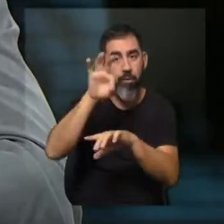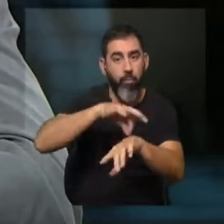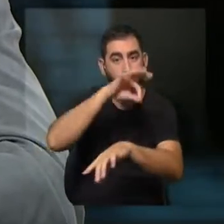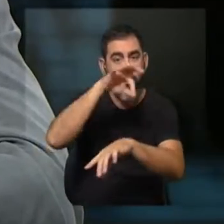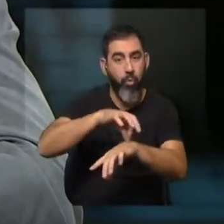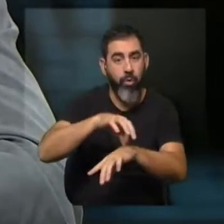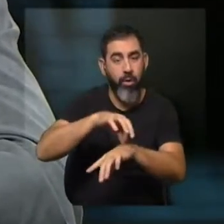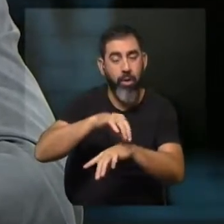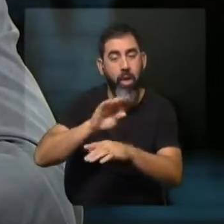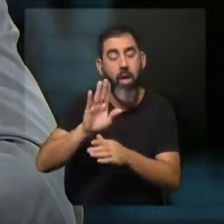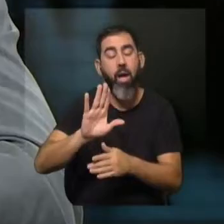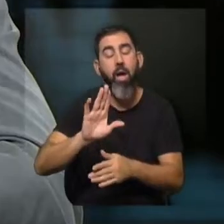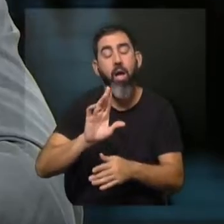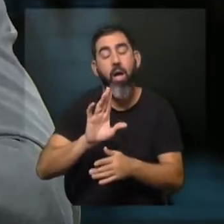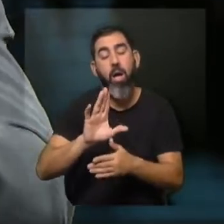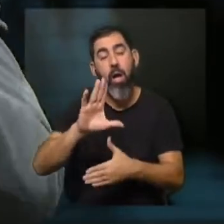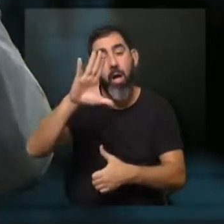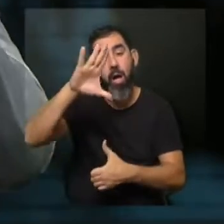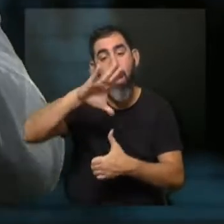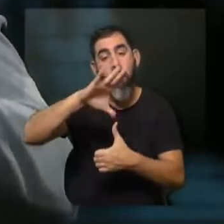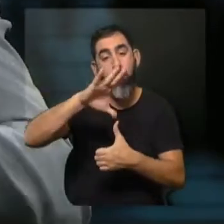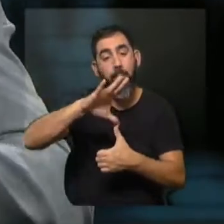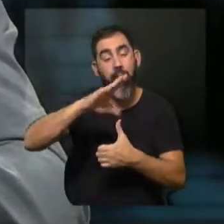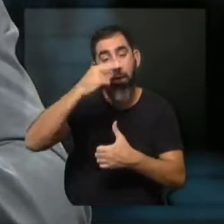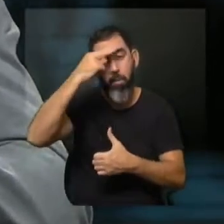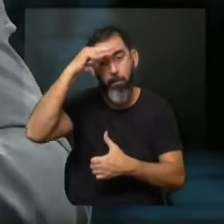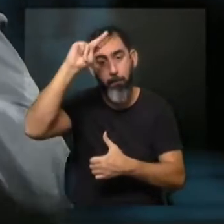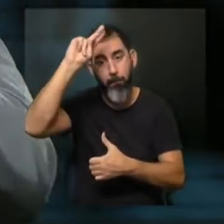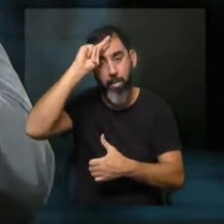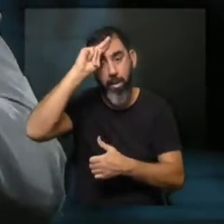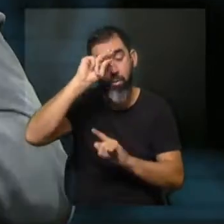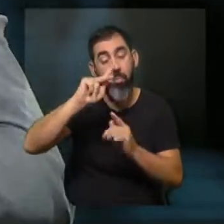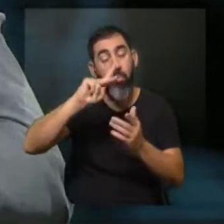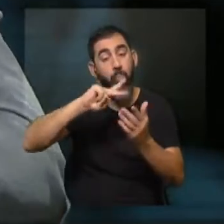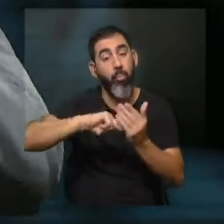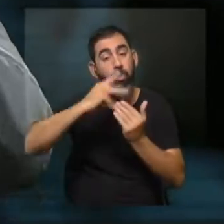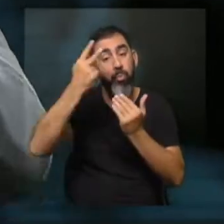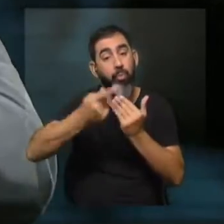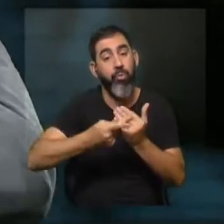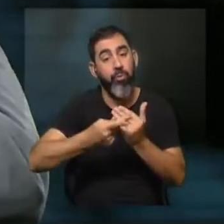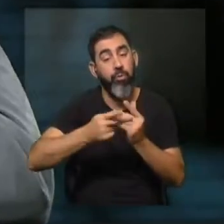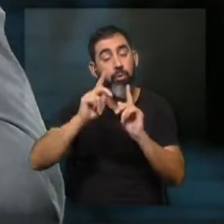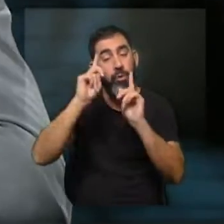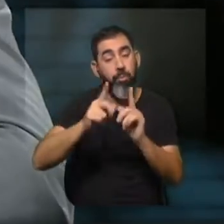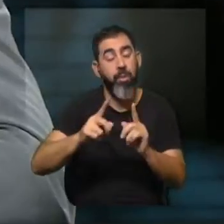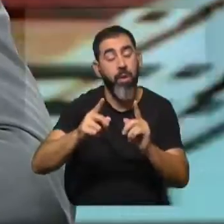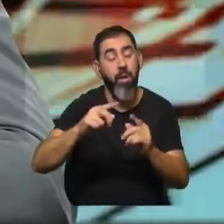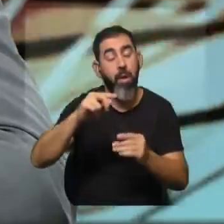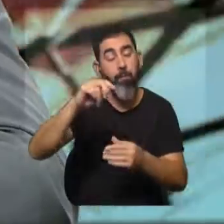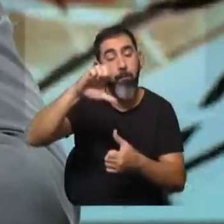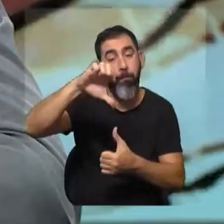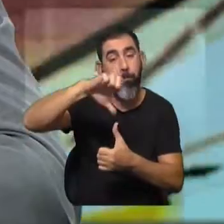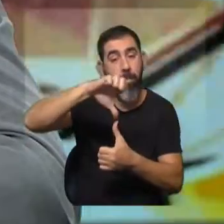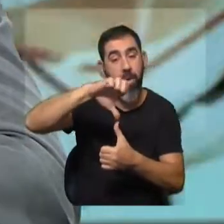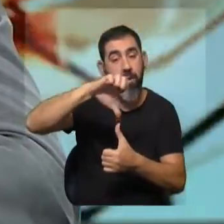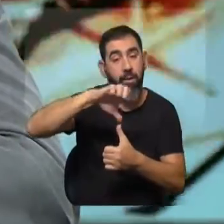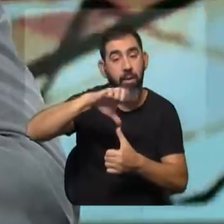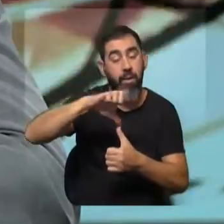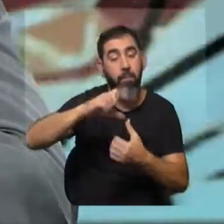América del Norte y en México fue usado muy exitosamente y después ese proyecto se corrió también hacia América Central y finalmente